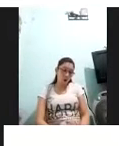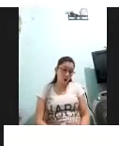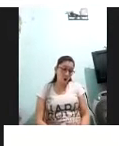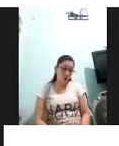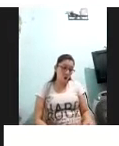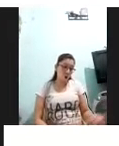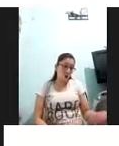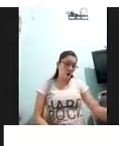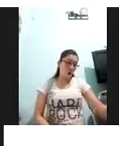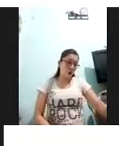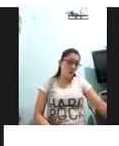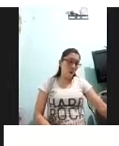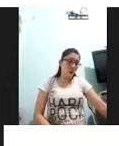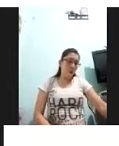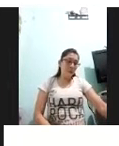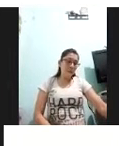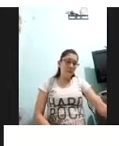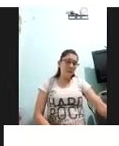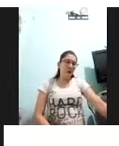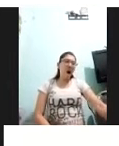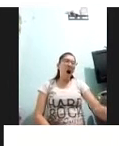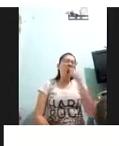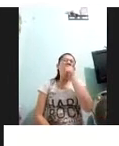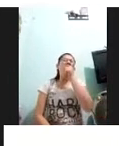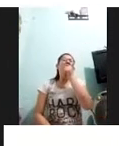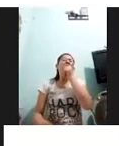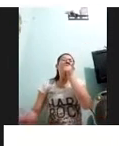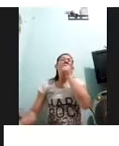U. V. V.